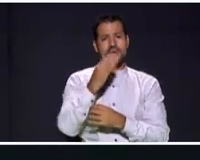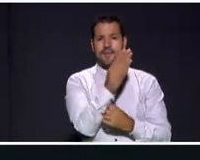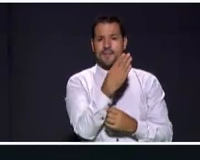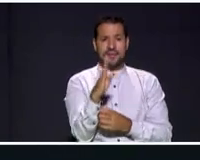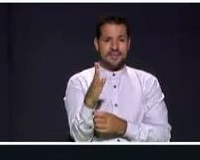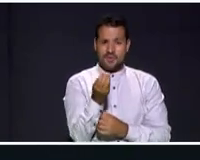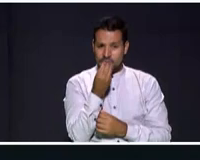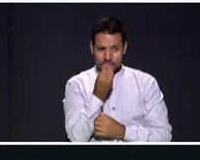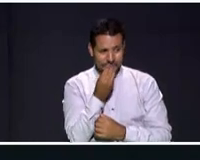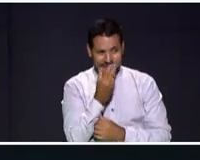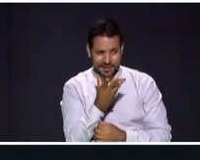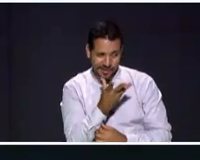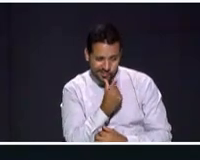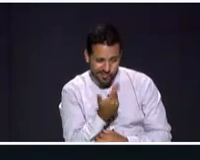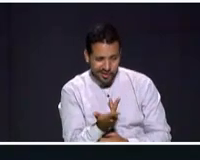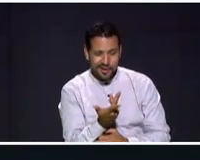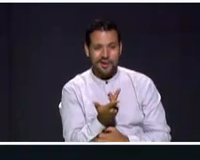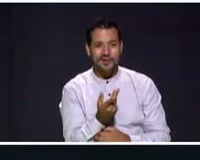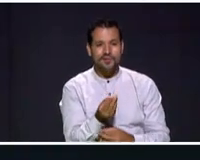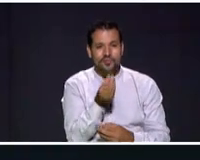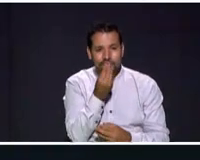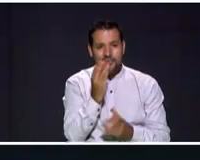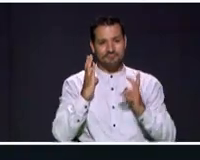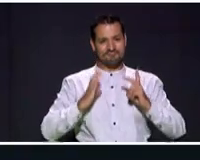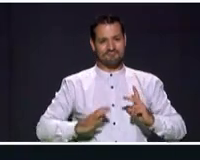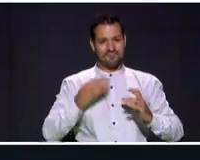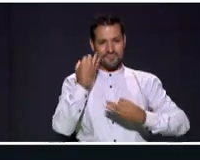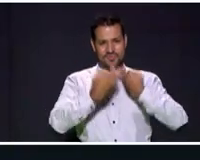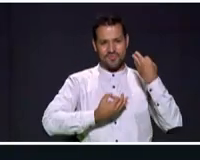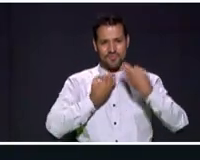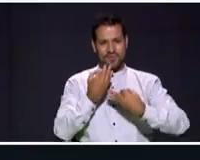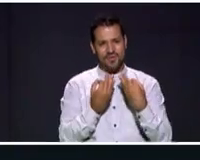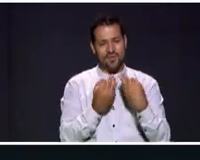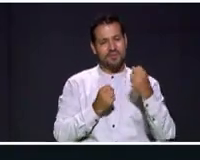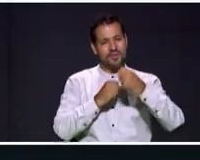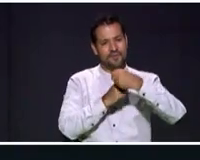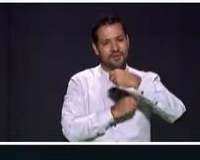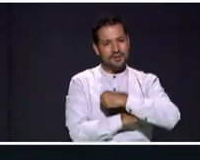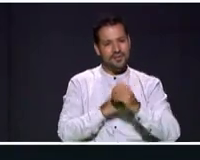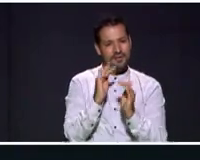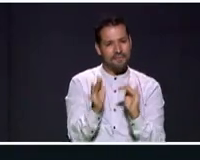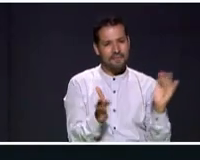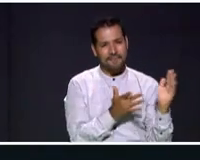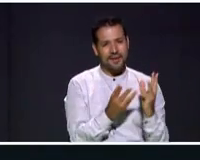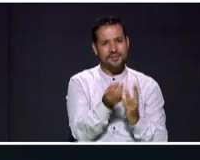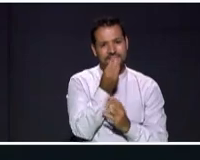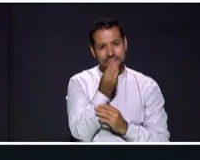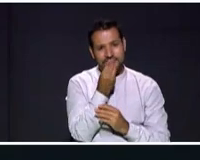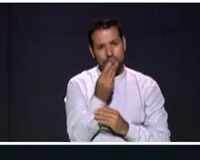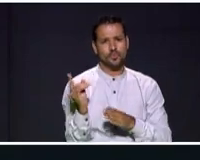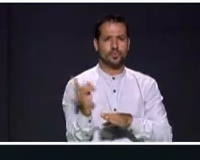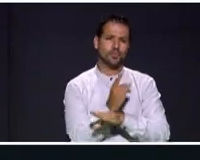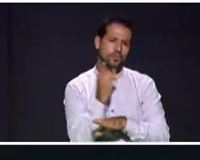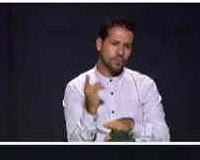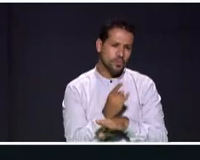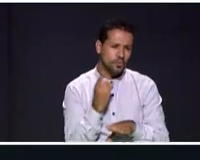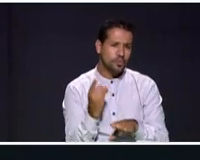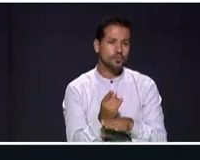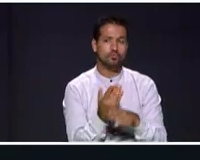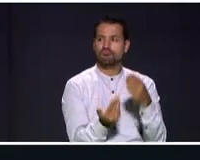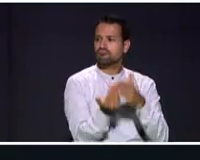comida no tienen nutrición vamos a fortalecer el plan educativo el plan de alimentación vamos también a utilizar las los